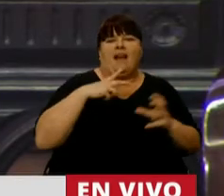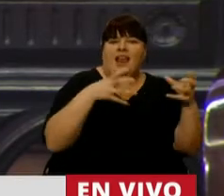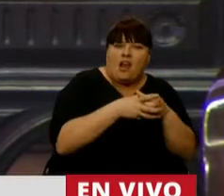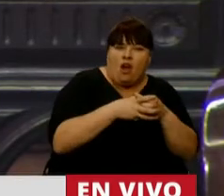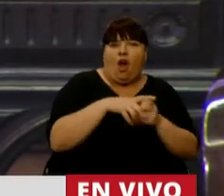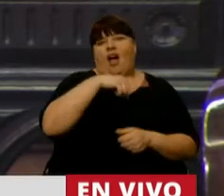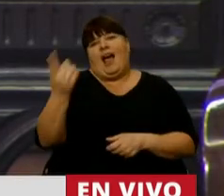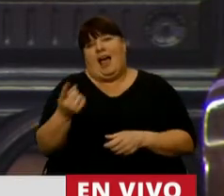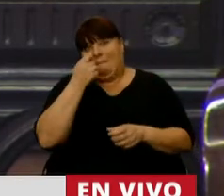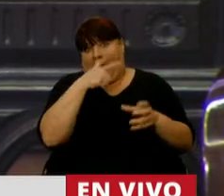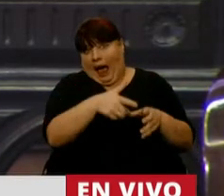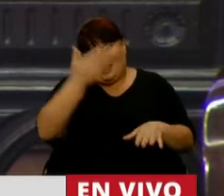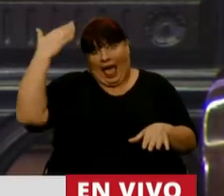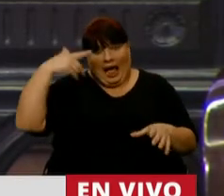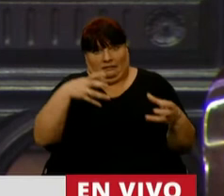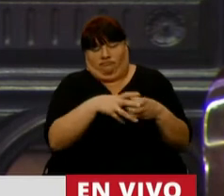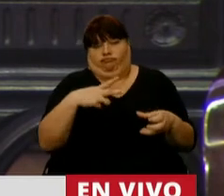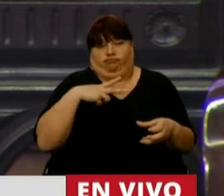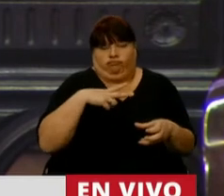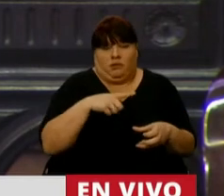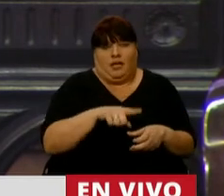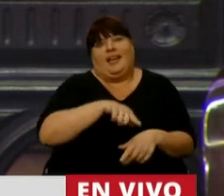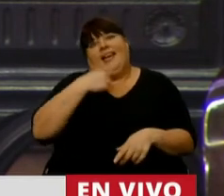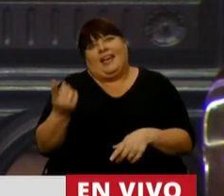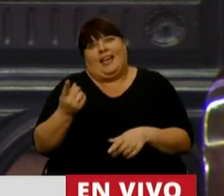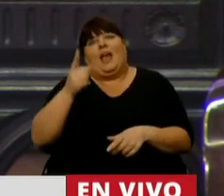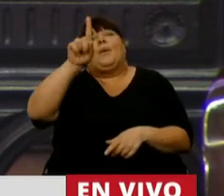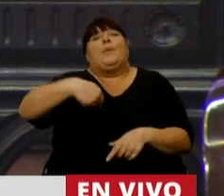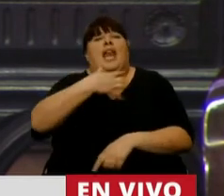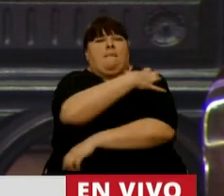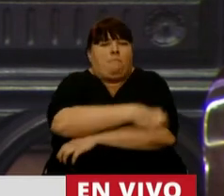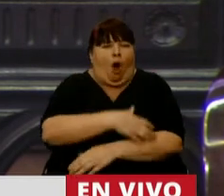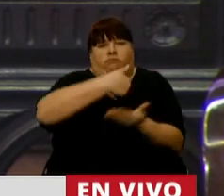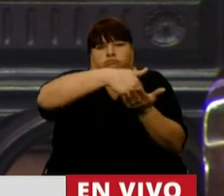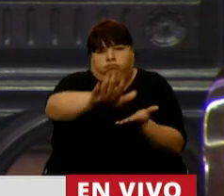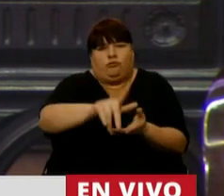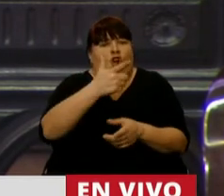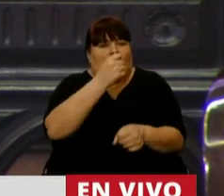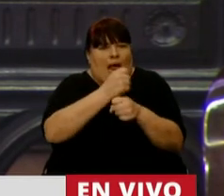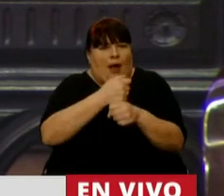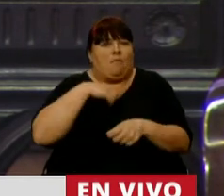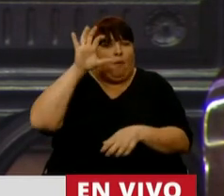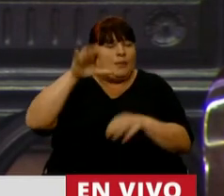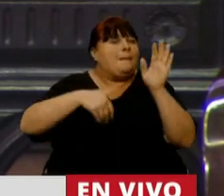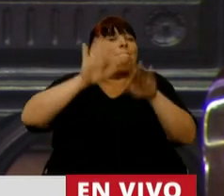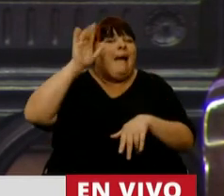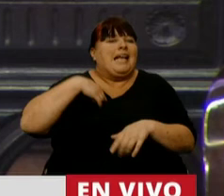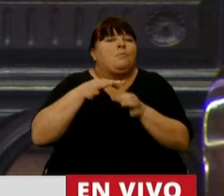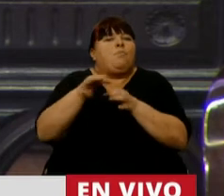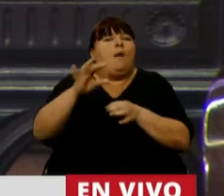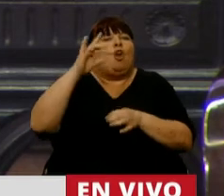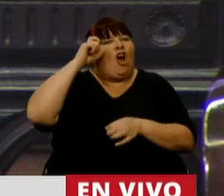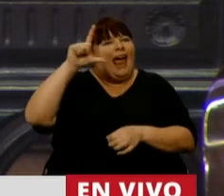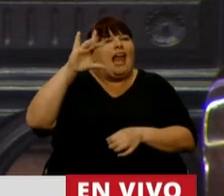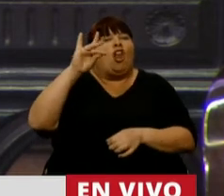neoliberal como el de Mauricio Macri en su momento, que trajo pobreza, exclusión y mucho desempleo a mi provincia, especialmente a mi pueblo, El